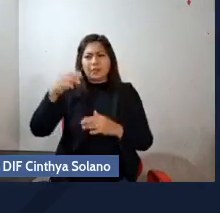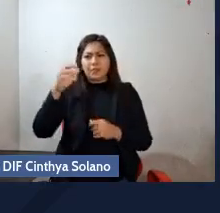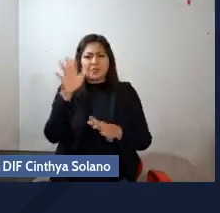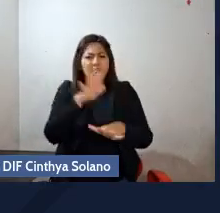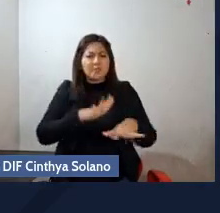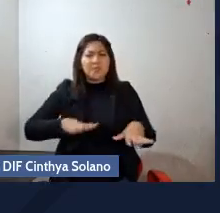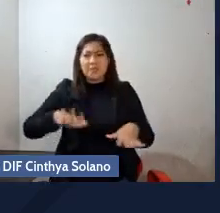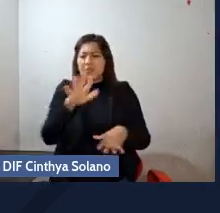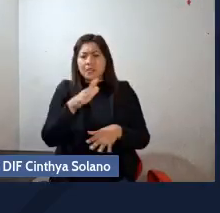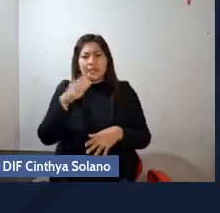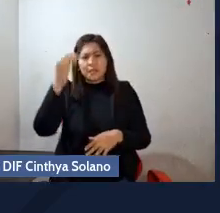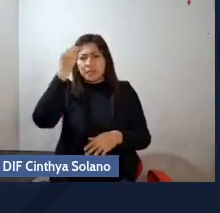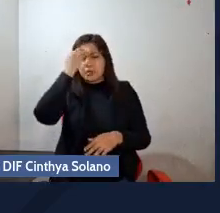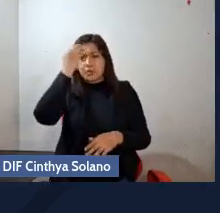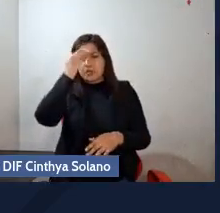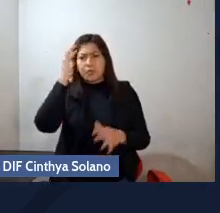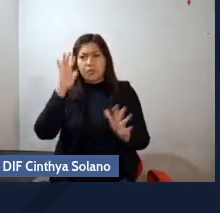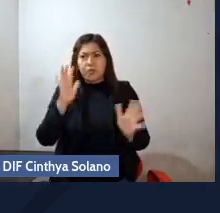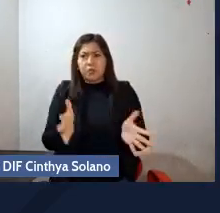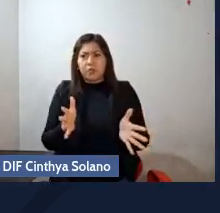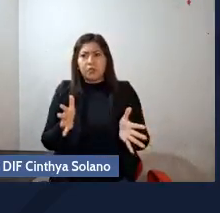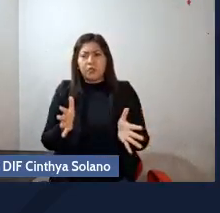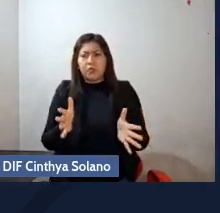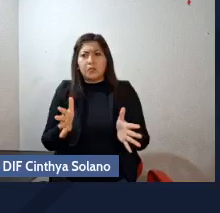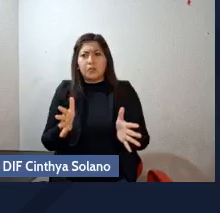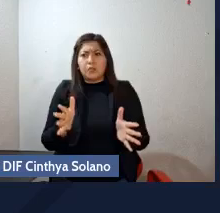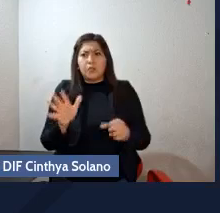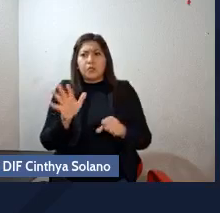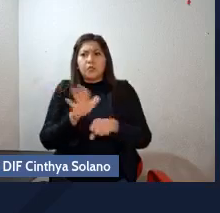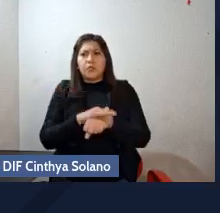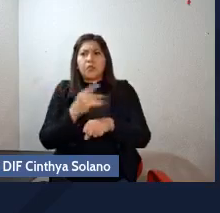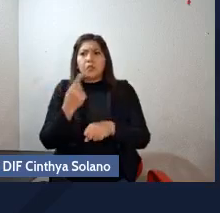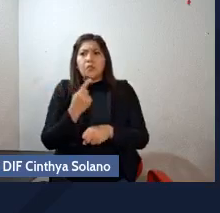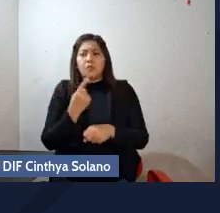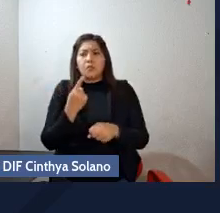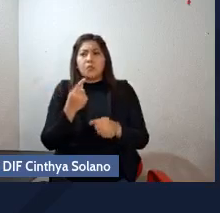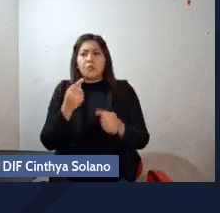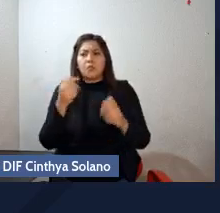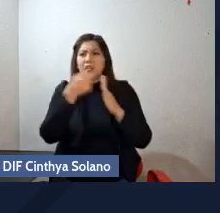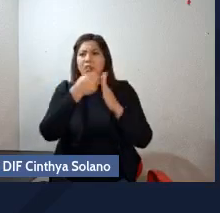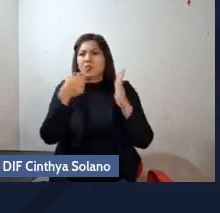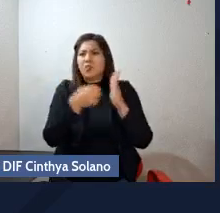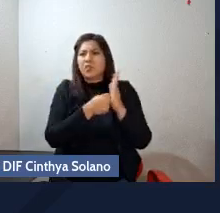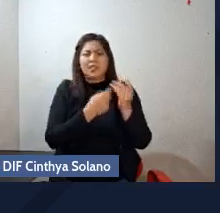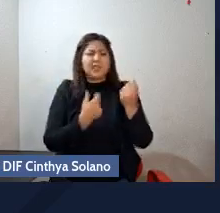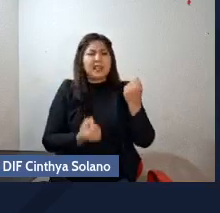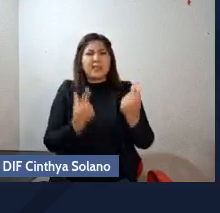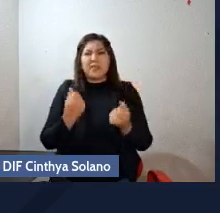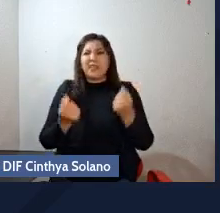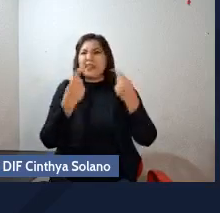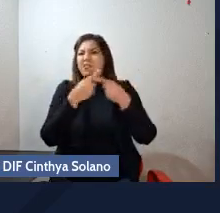Ajá, porque obviamente ya entrará otro tipo de testamentos, algunos pues ya no son como muy,